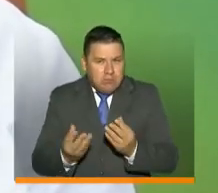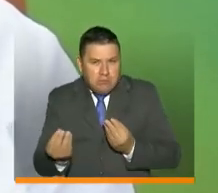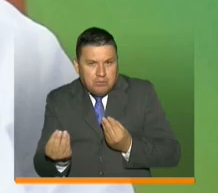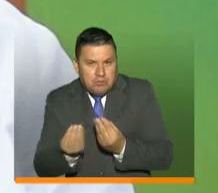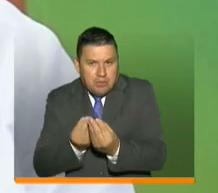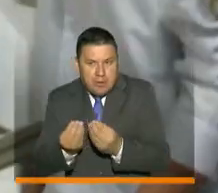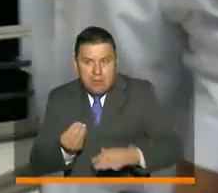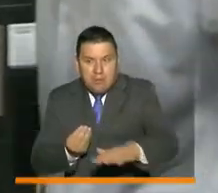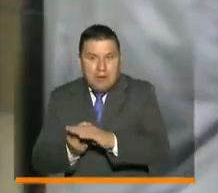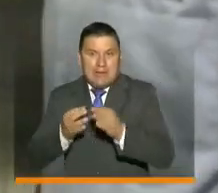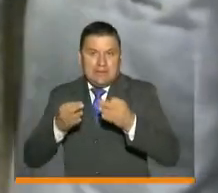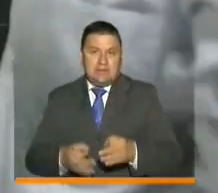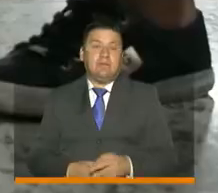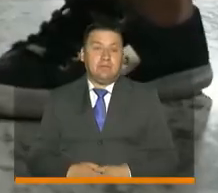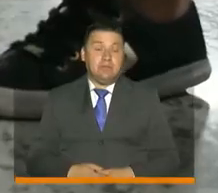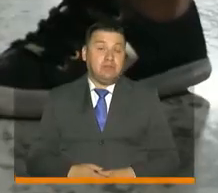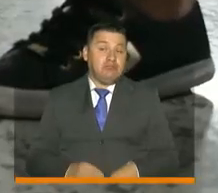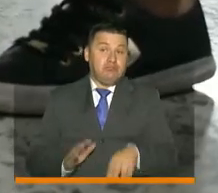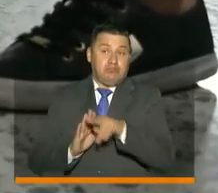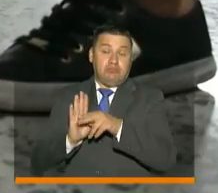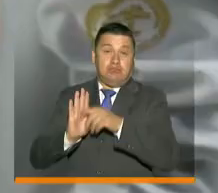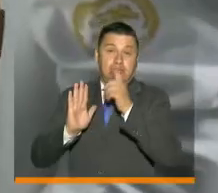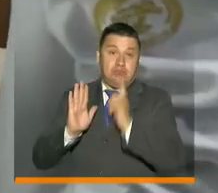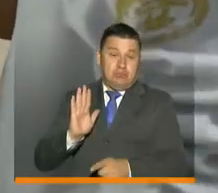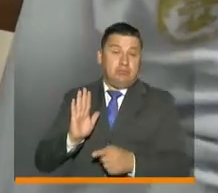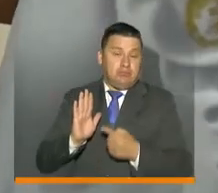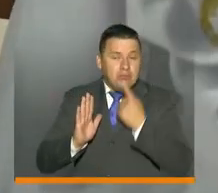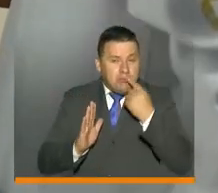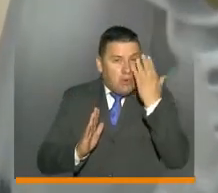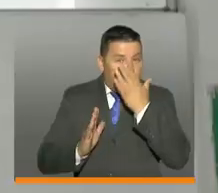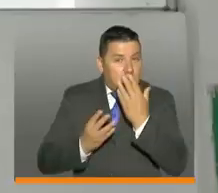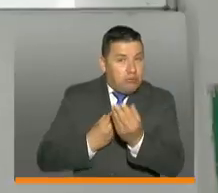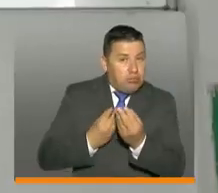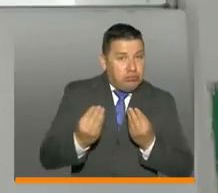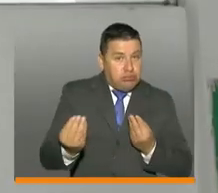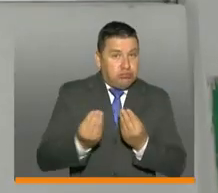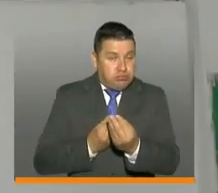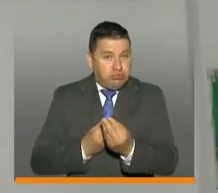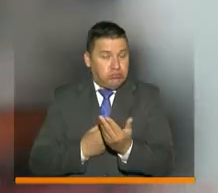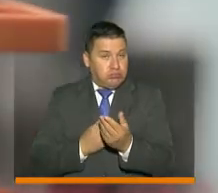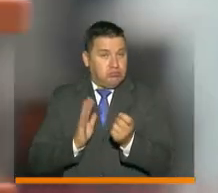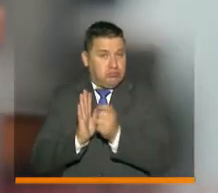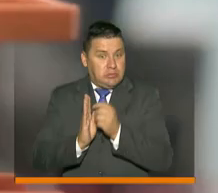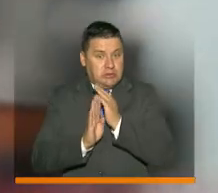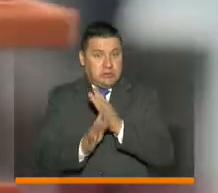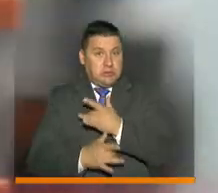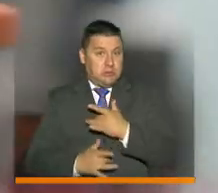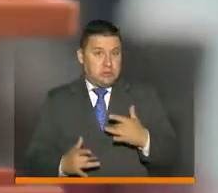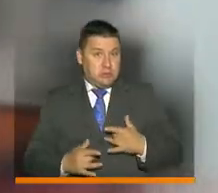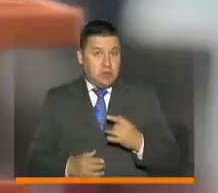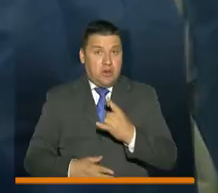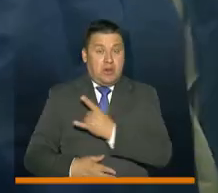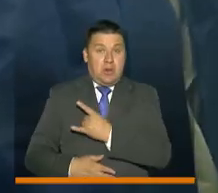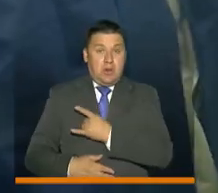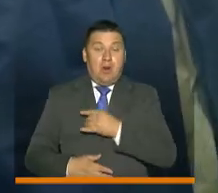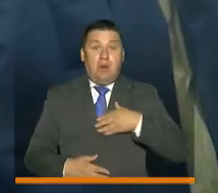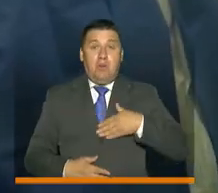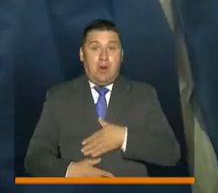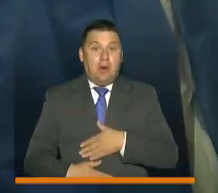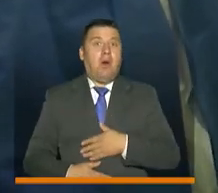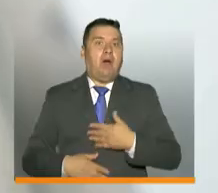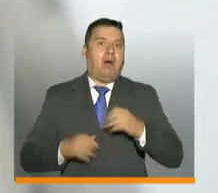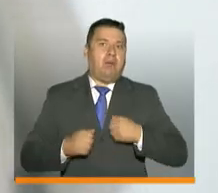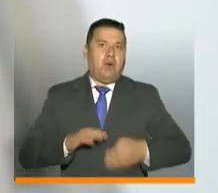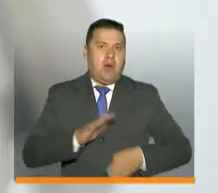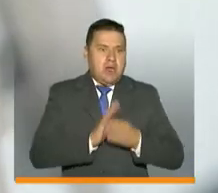entorno bioseguro. Desde que se implementó el modelo de alternancia y los métodos de bioseguridad en la Universidad Simón Bolívar, he